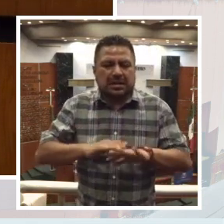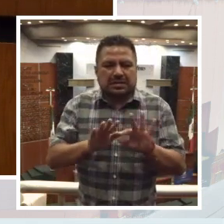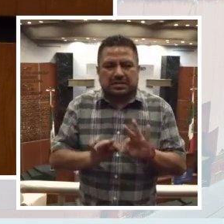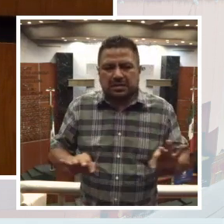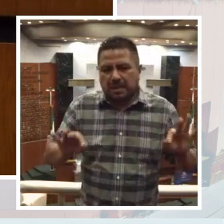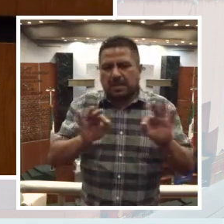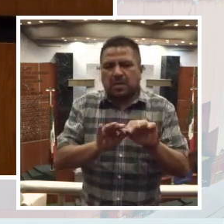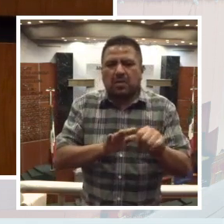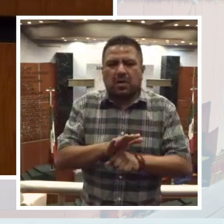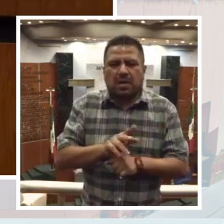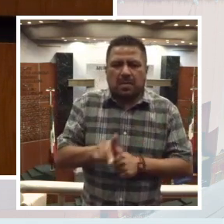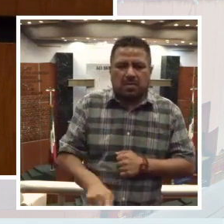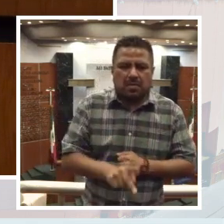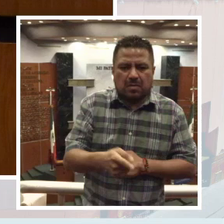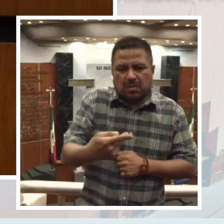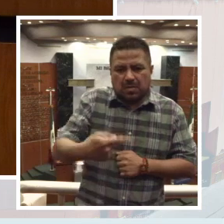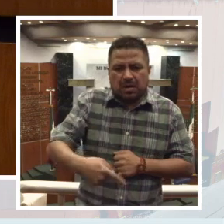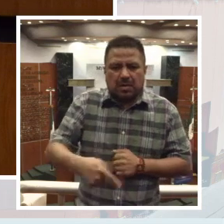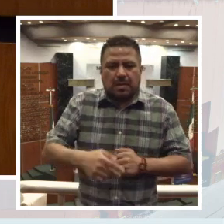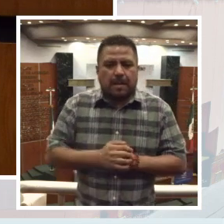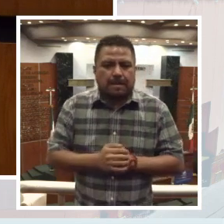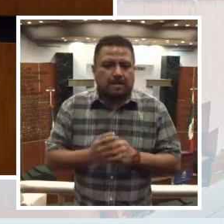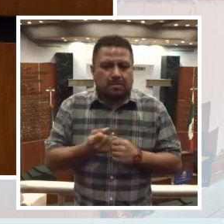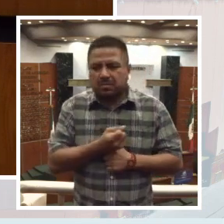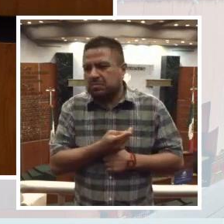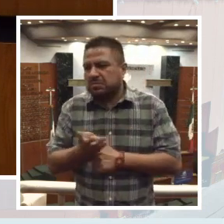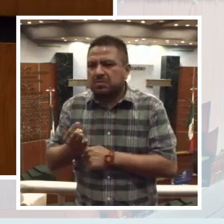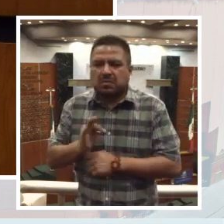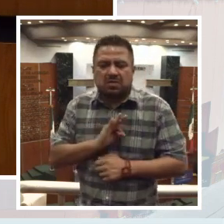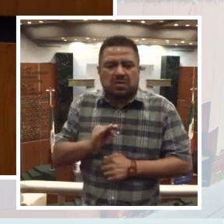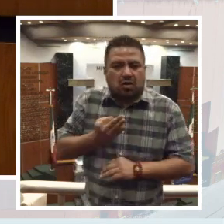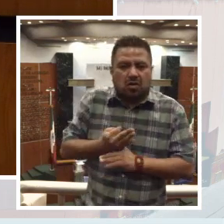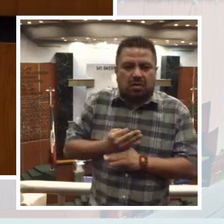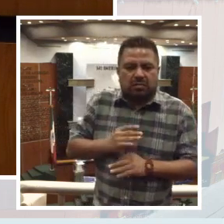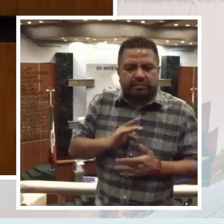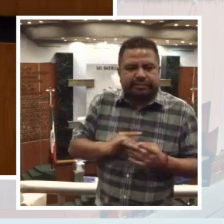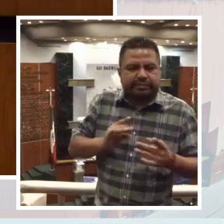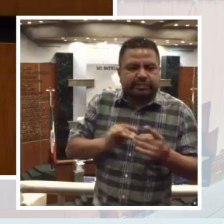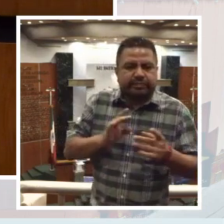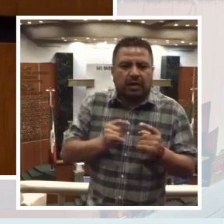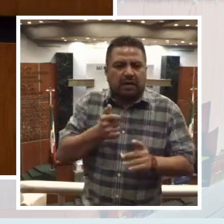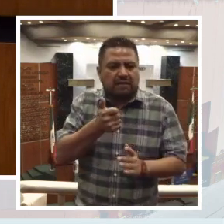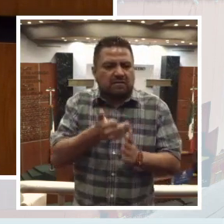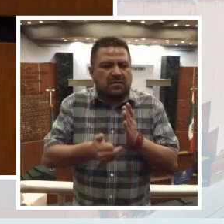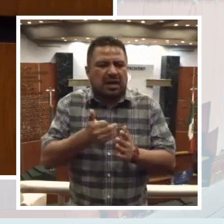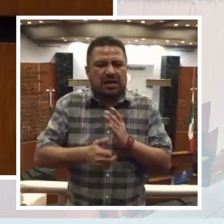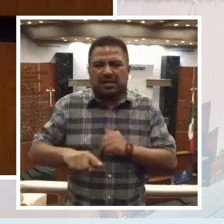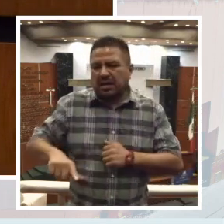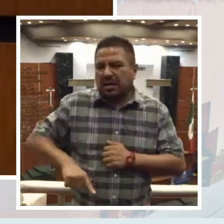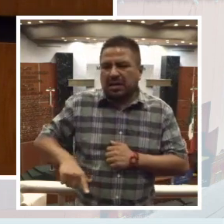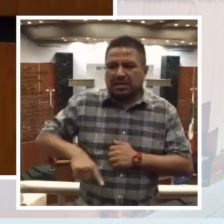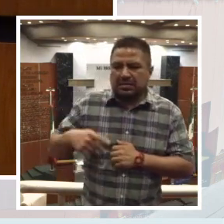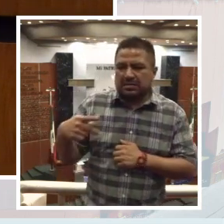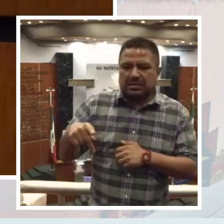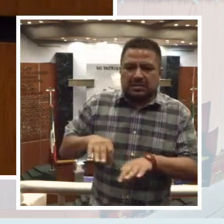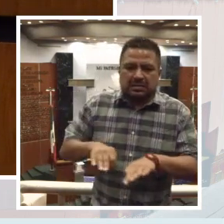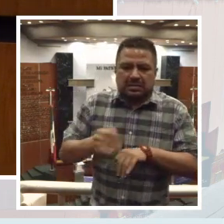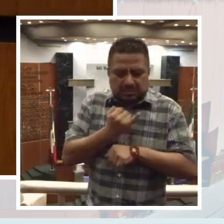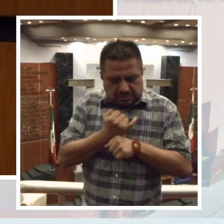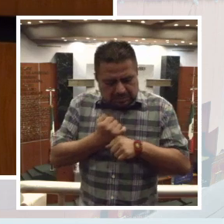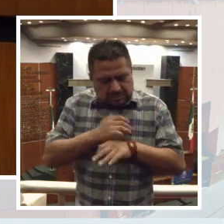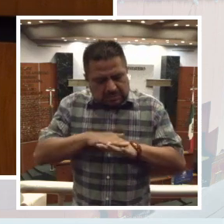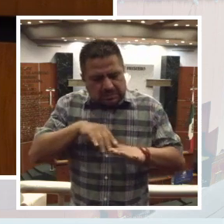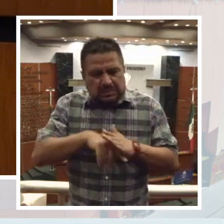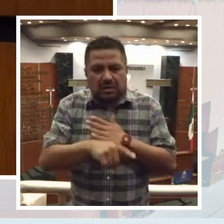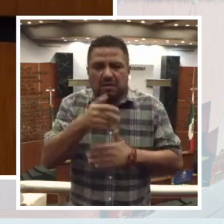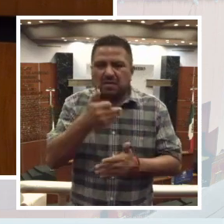de nuestro pueblo muchos podríamos decir el día de hoy que la falta de actuación del estado de analizar Por